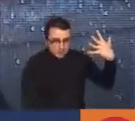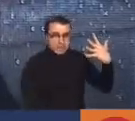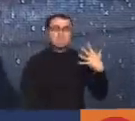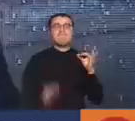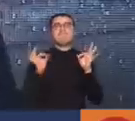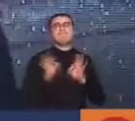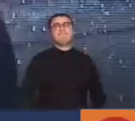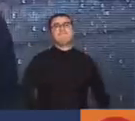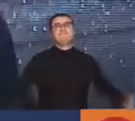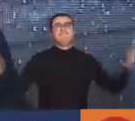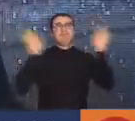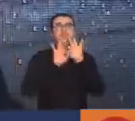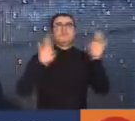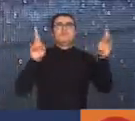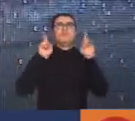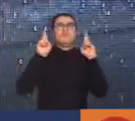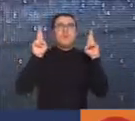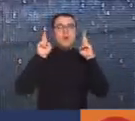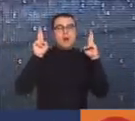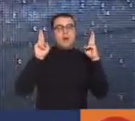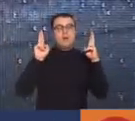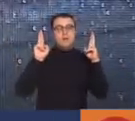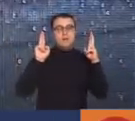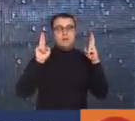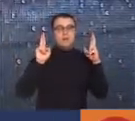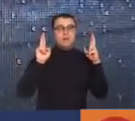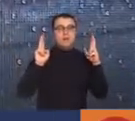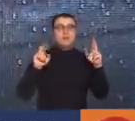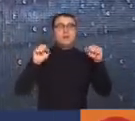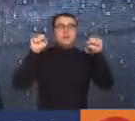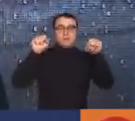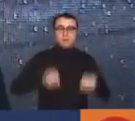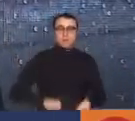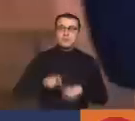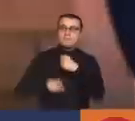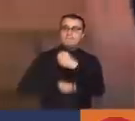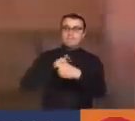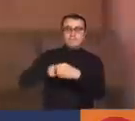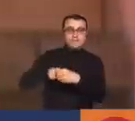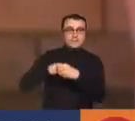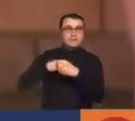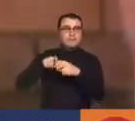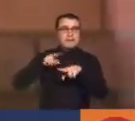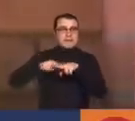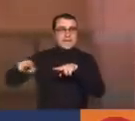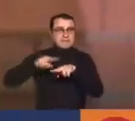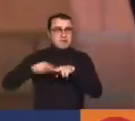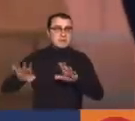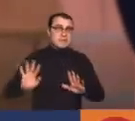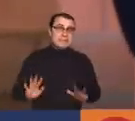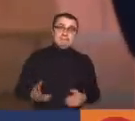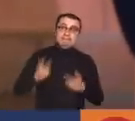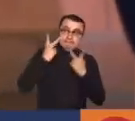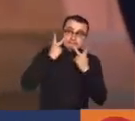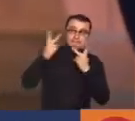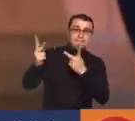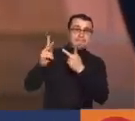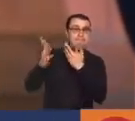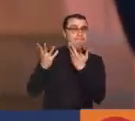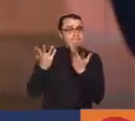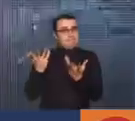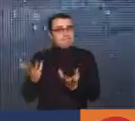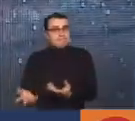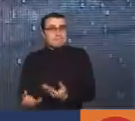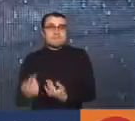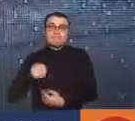ejes. Ojalá nos pudiéramos mover en el transporte. Ya veremos cuál es el resultado de